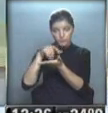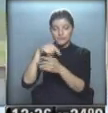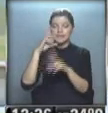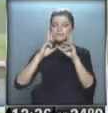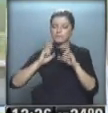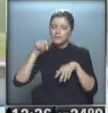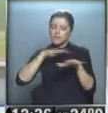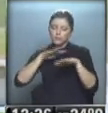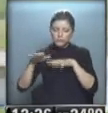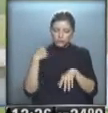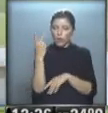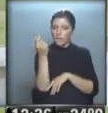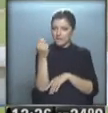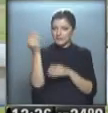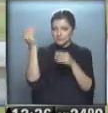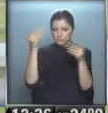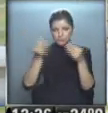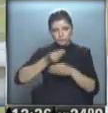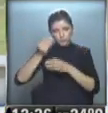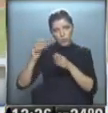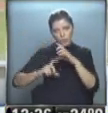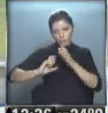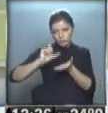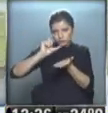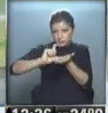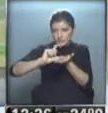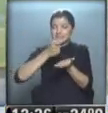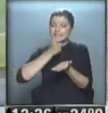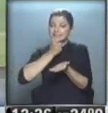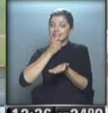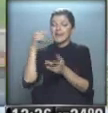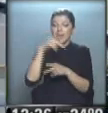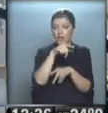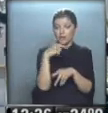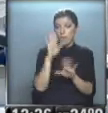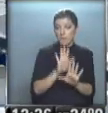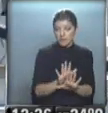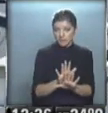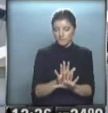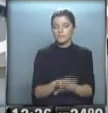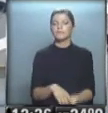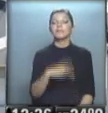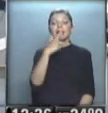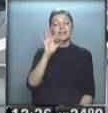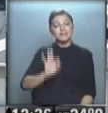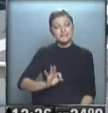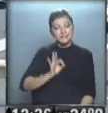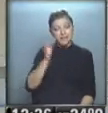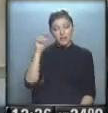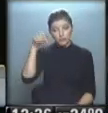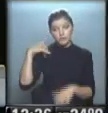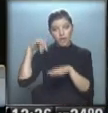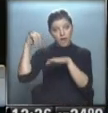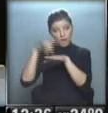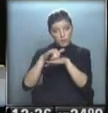analizó el impacto económico que tendrá la integración de drones en el espacio aéreo estadounidense. En los primeros 3 años, esa